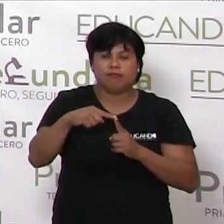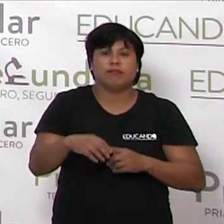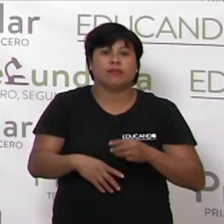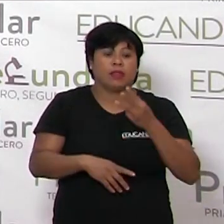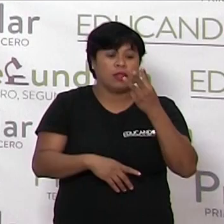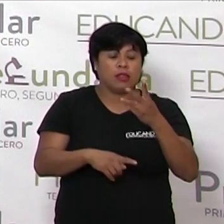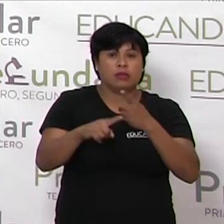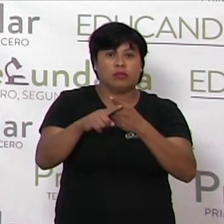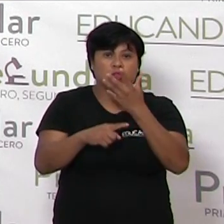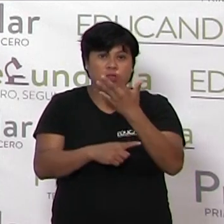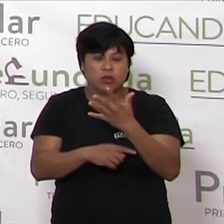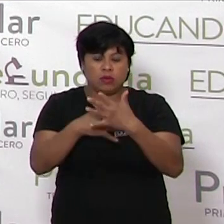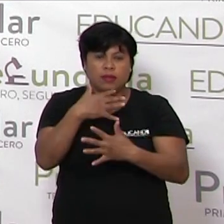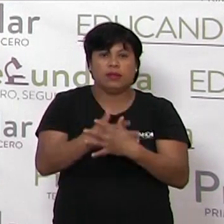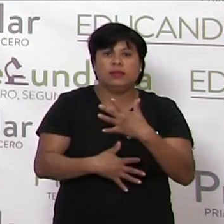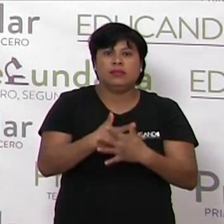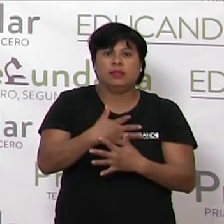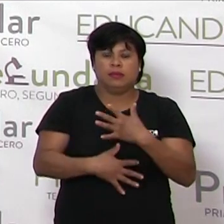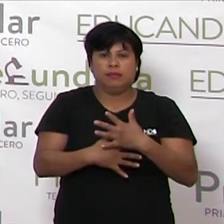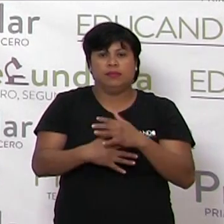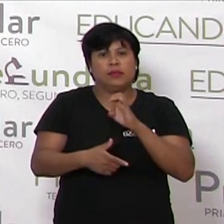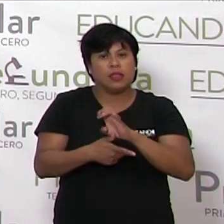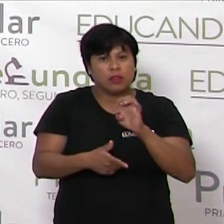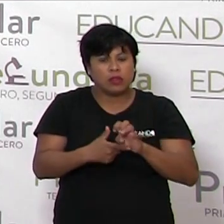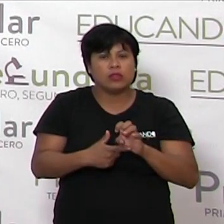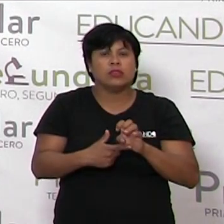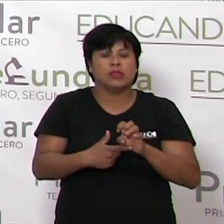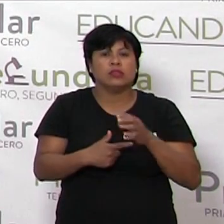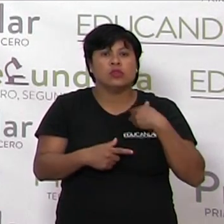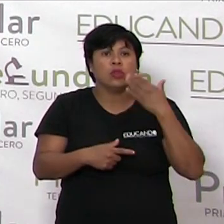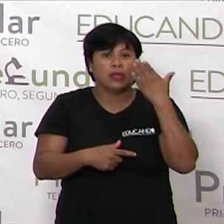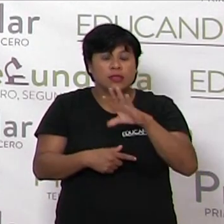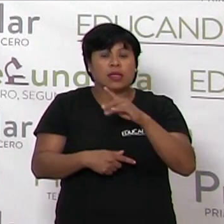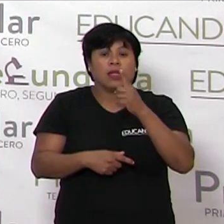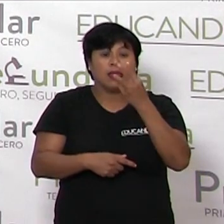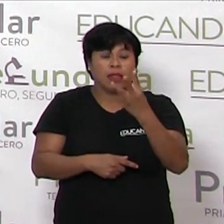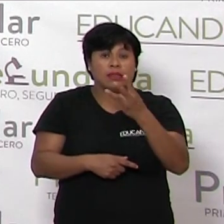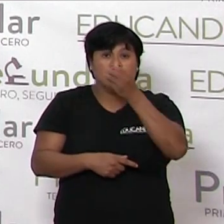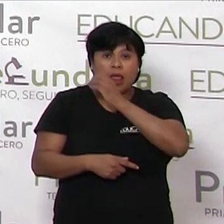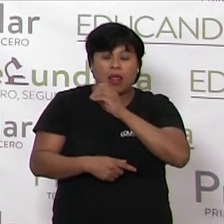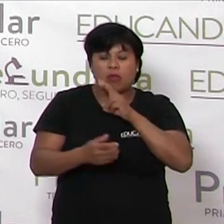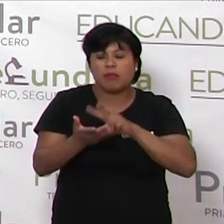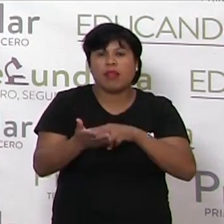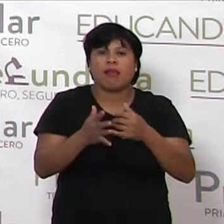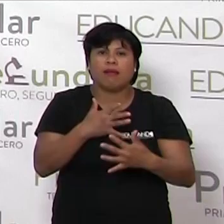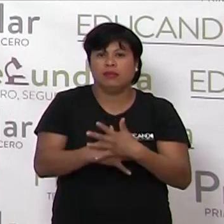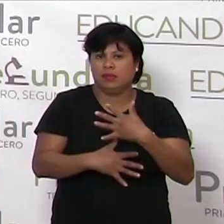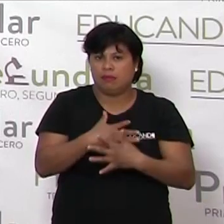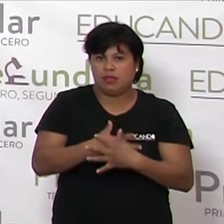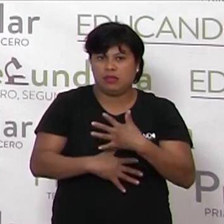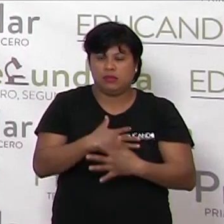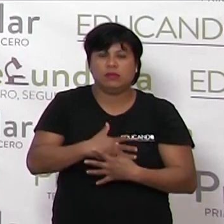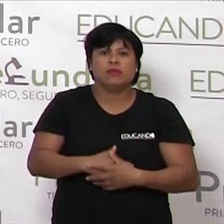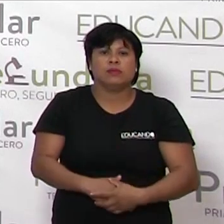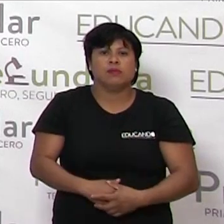vamos, 3 por 5 son 15. Entonces ya sé que 3 helados cuestan 15